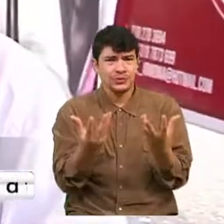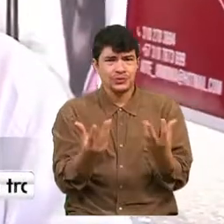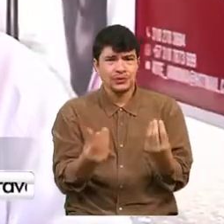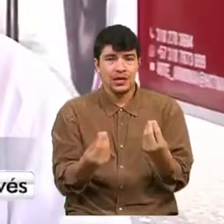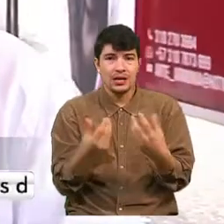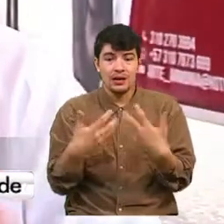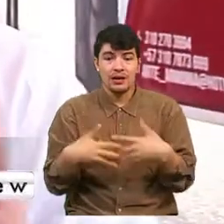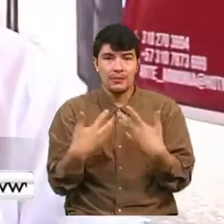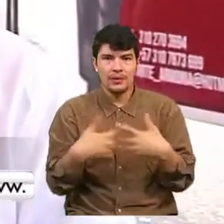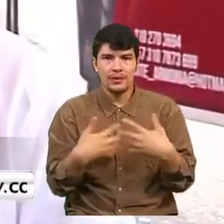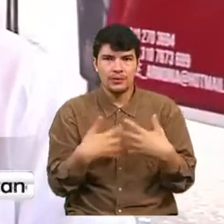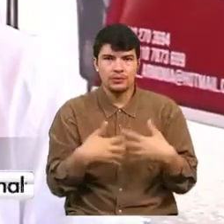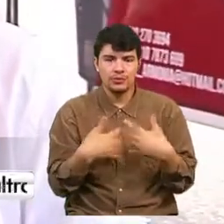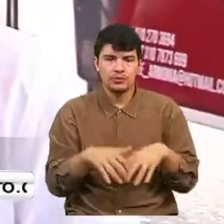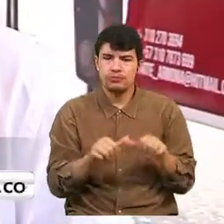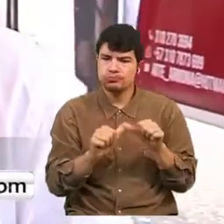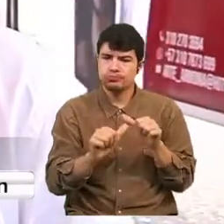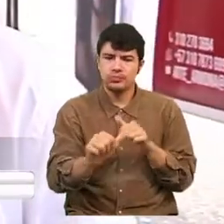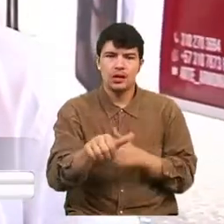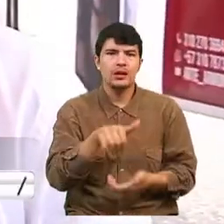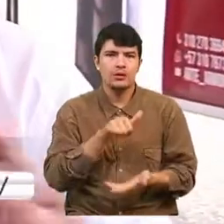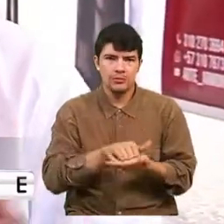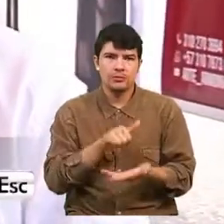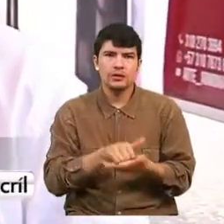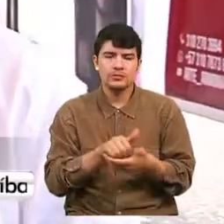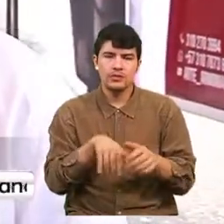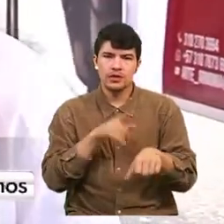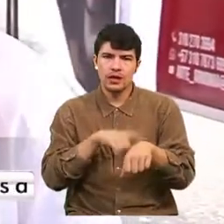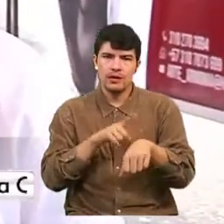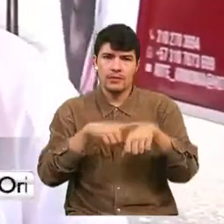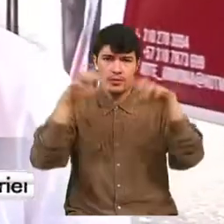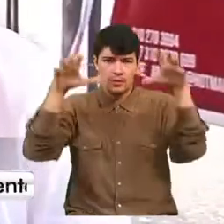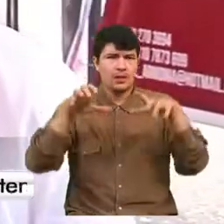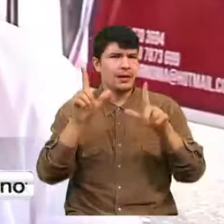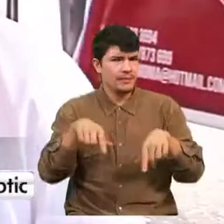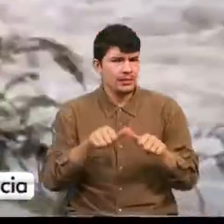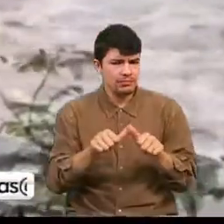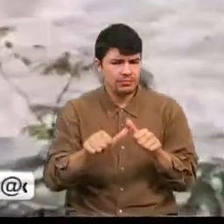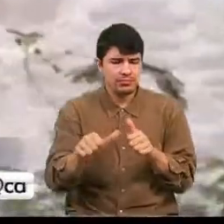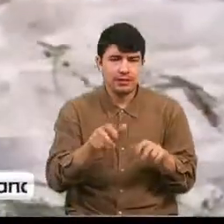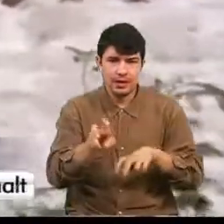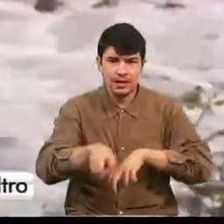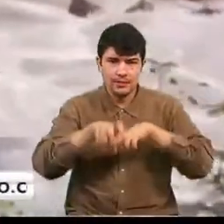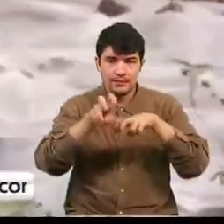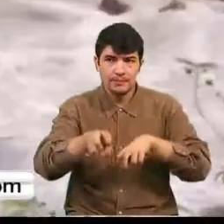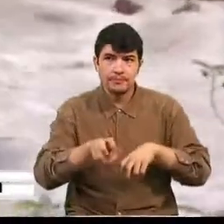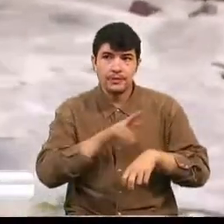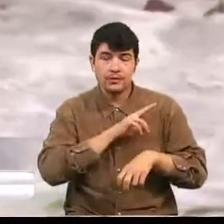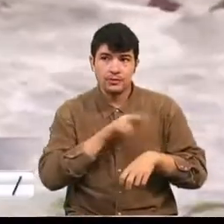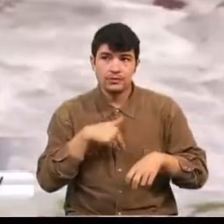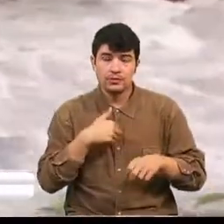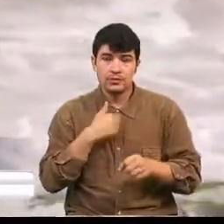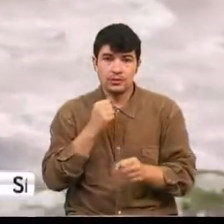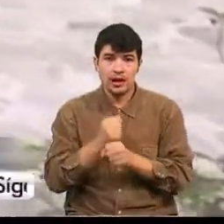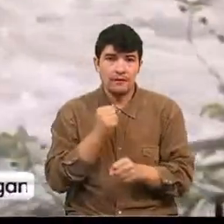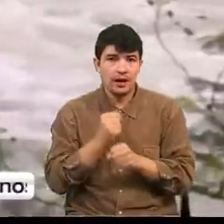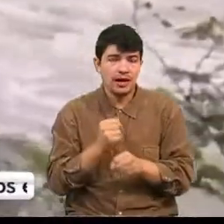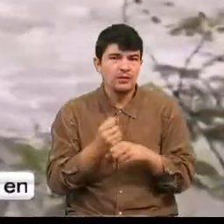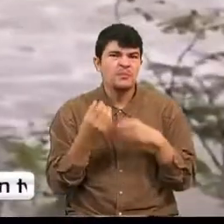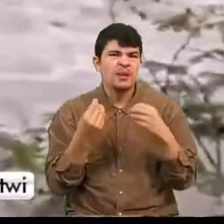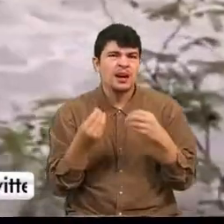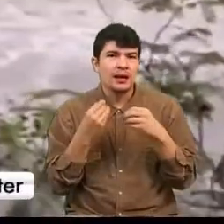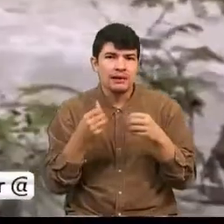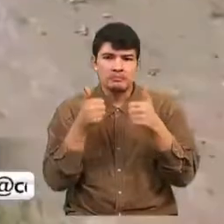la producción del departamento se mantiene, lo mismo en esta época de invierno también se mantiene la producción. Venimos trabajando pues para que haya una